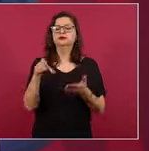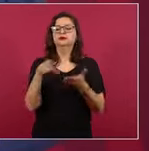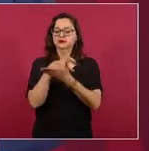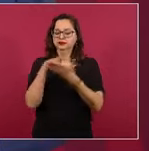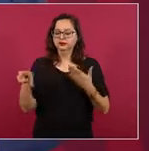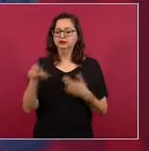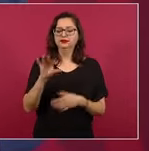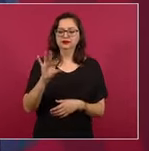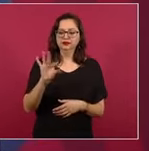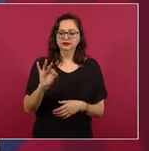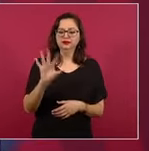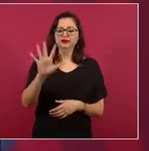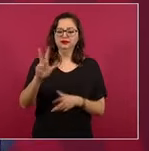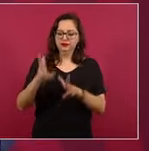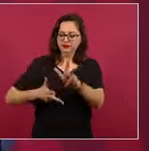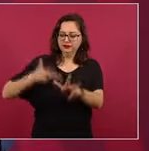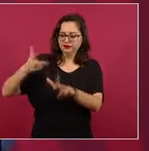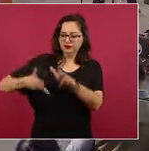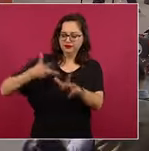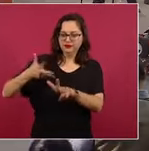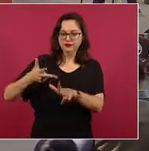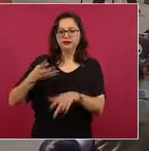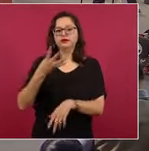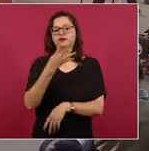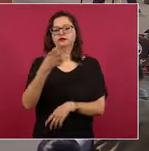45 trenes, 400 vagones,